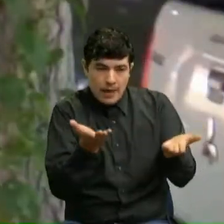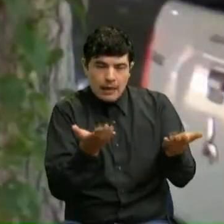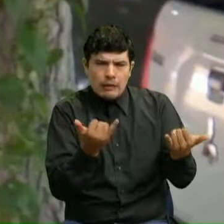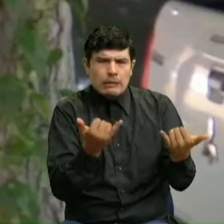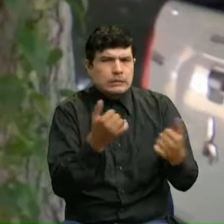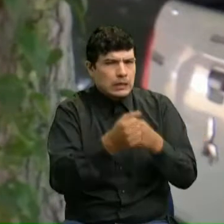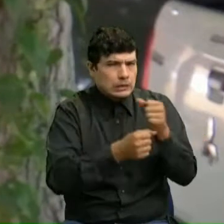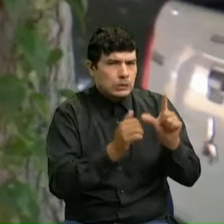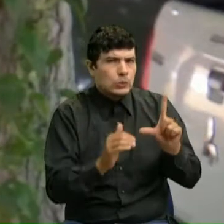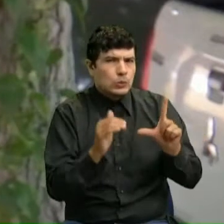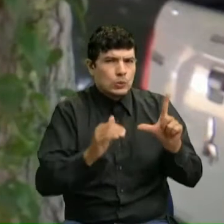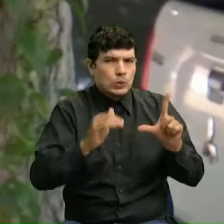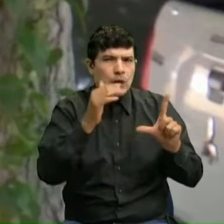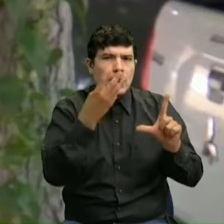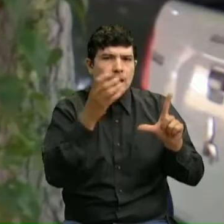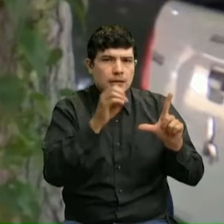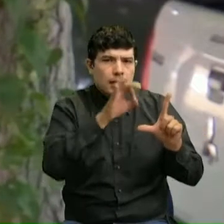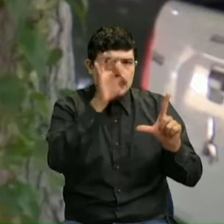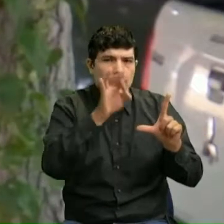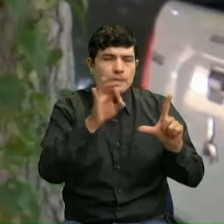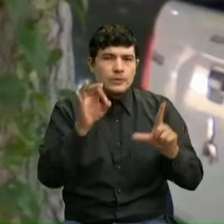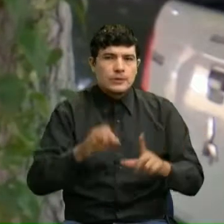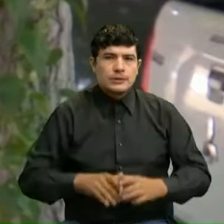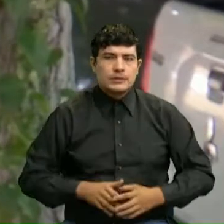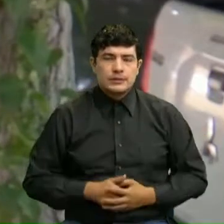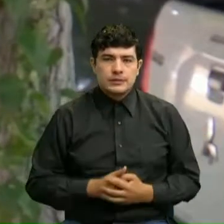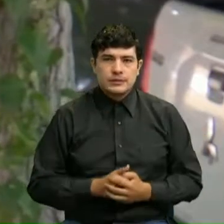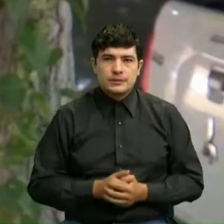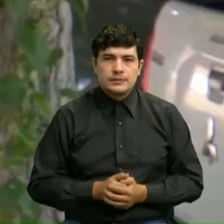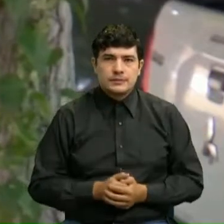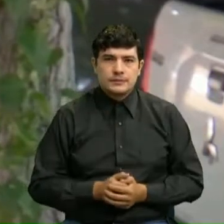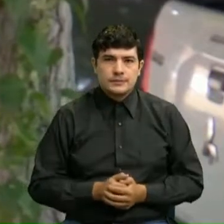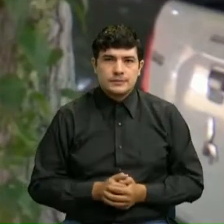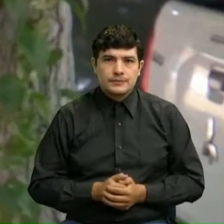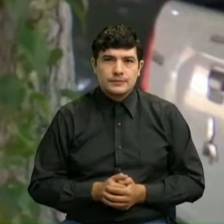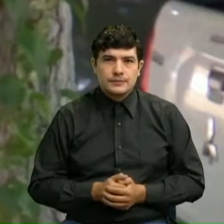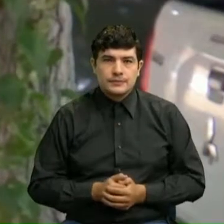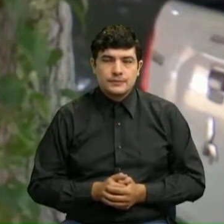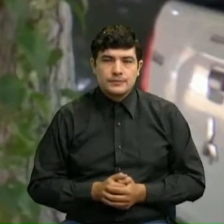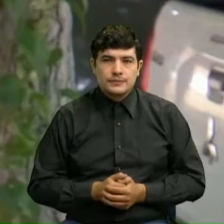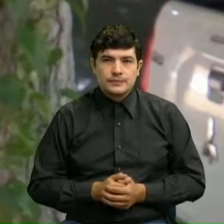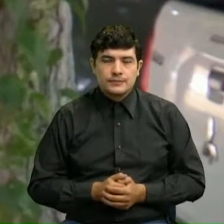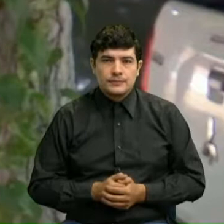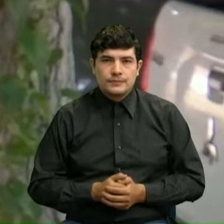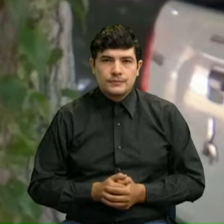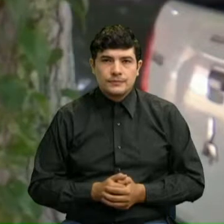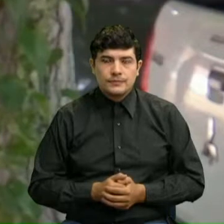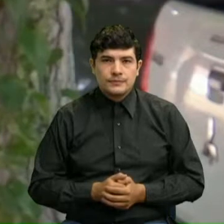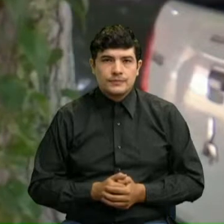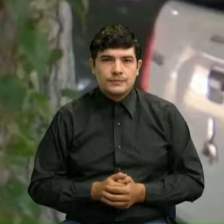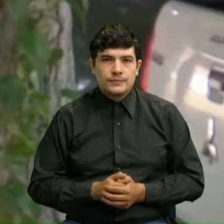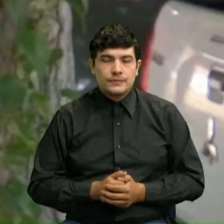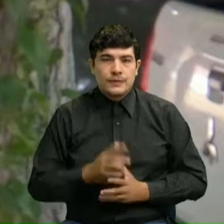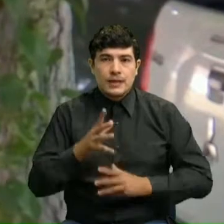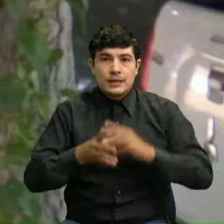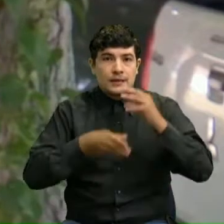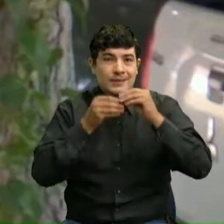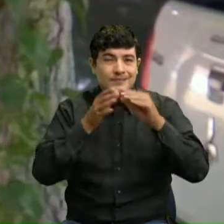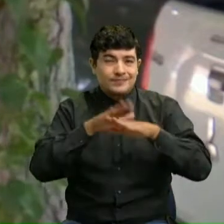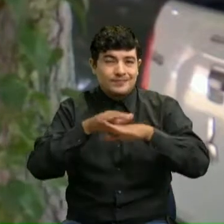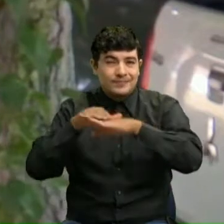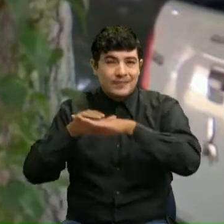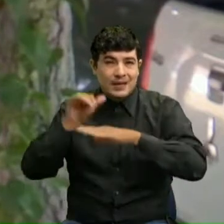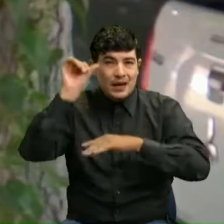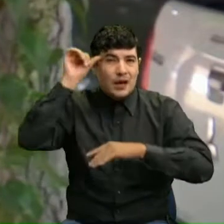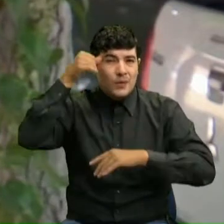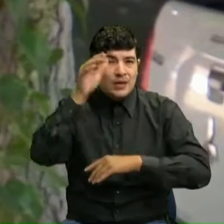motociclistas, el mayor actor vial con mayor tema de lesionados. Luego también hacer recordación no solo del